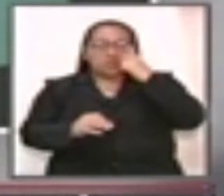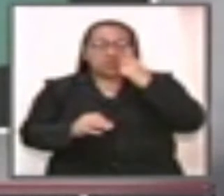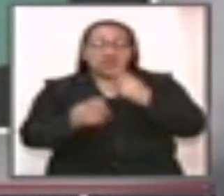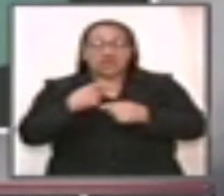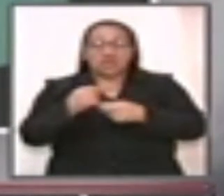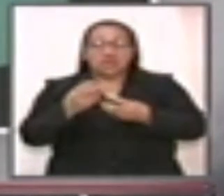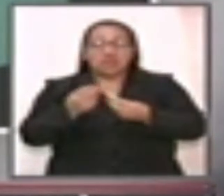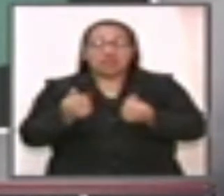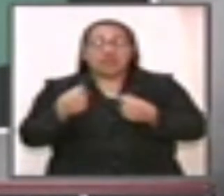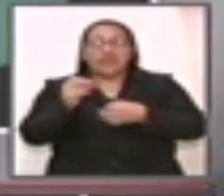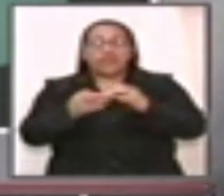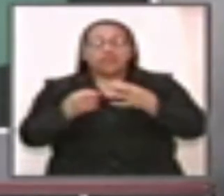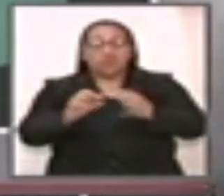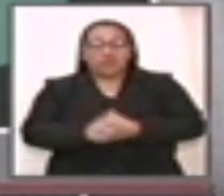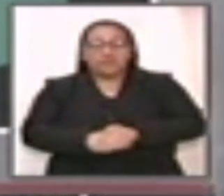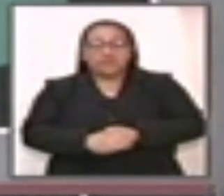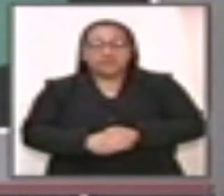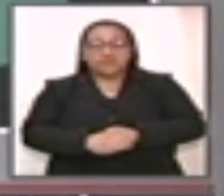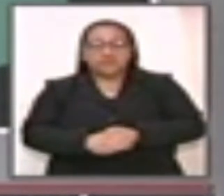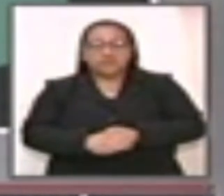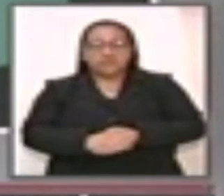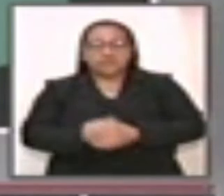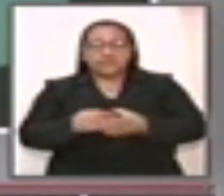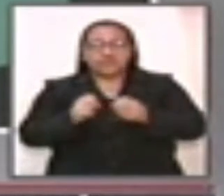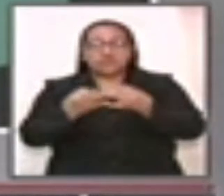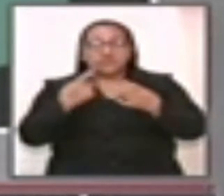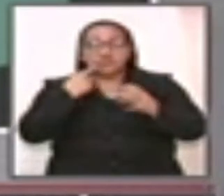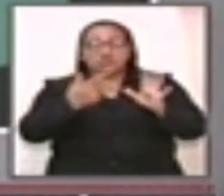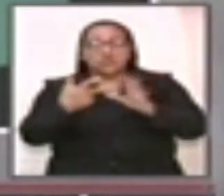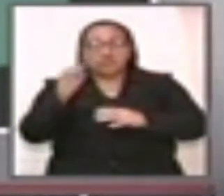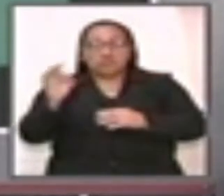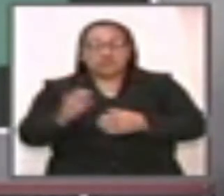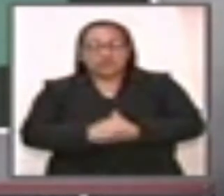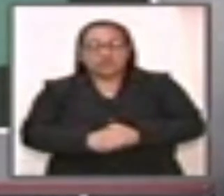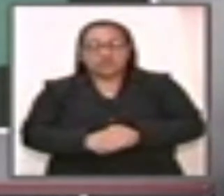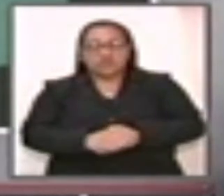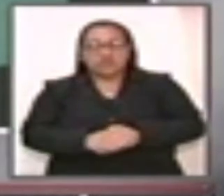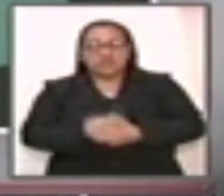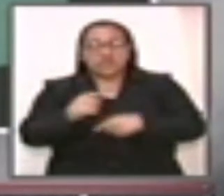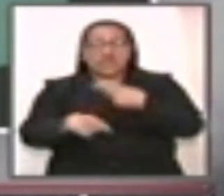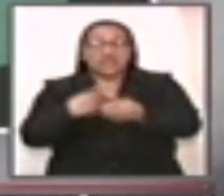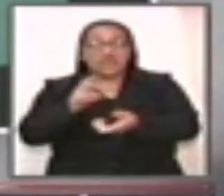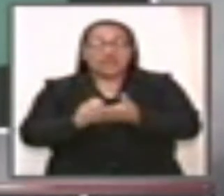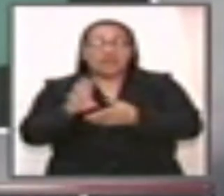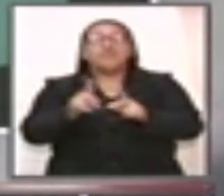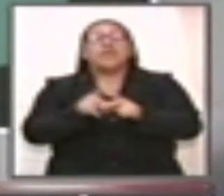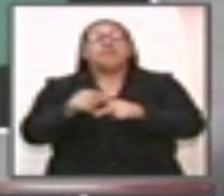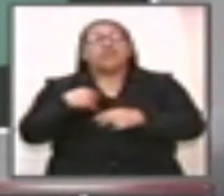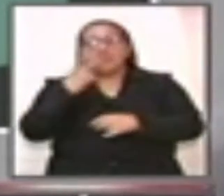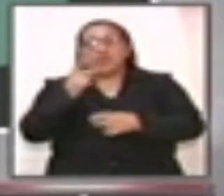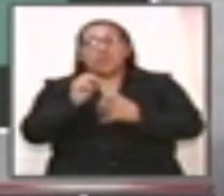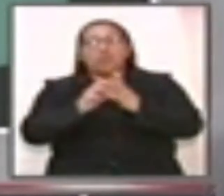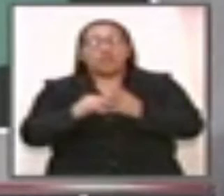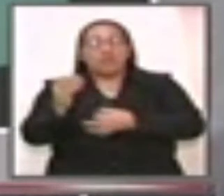son recursos del Tesoro Público, que es en su mayoría 88%. En la siguiente lámina también vemos que por